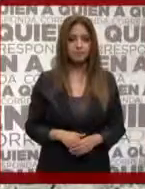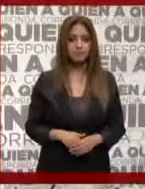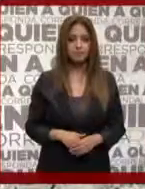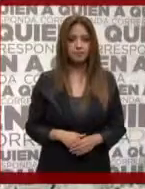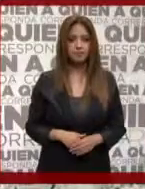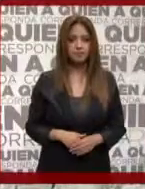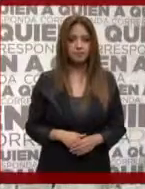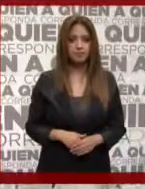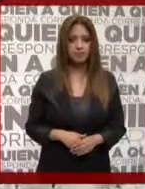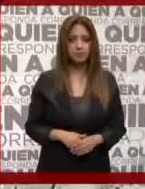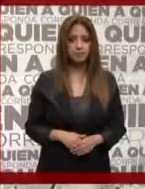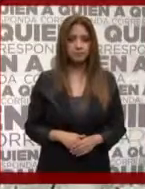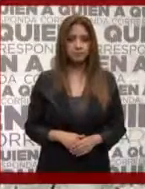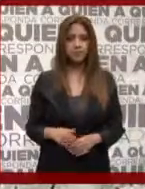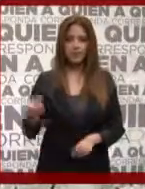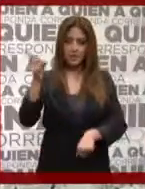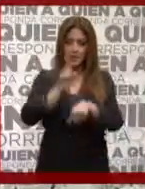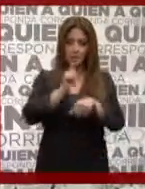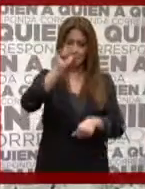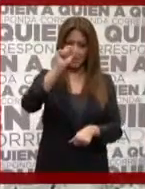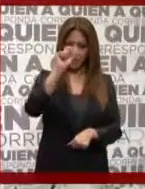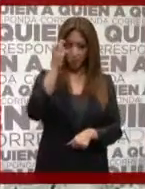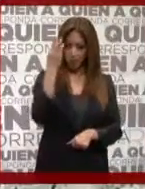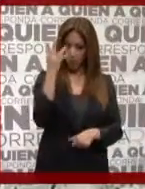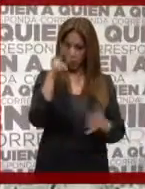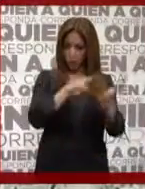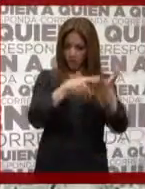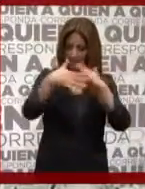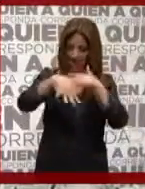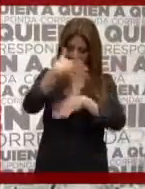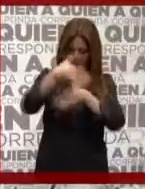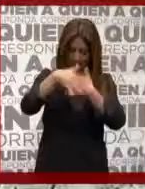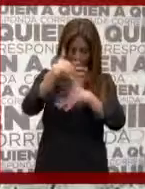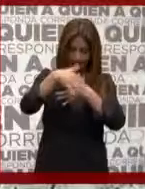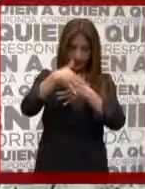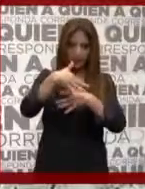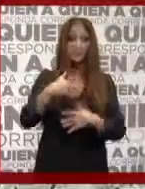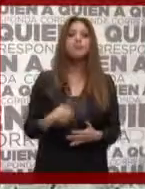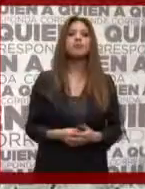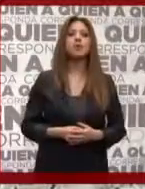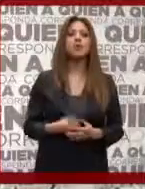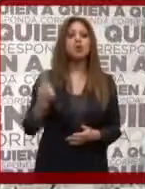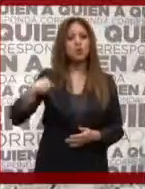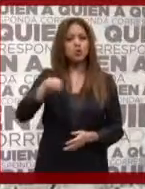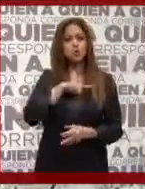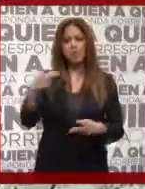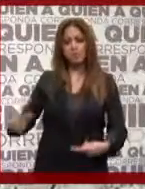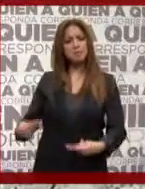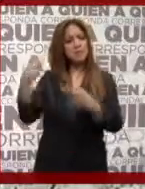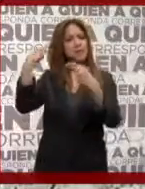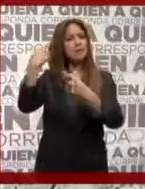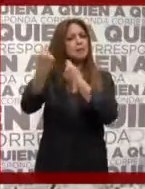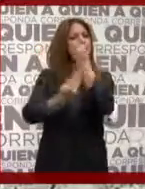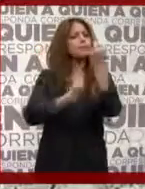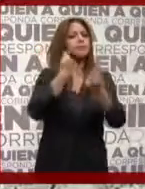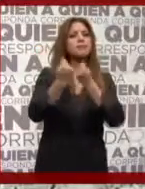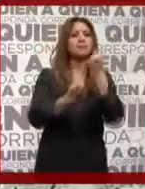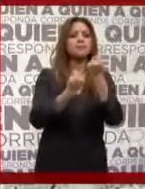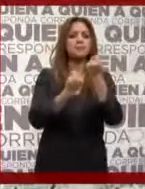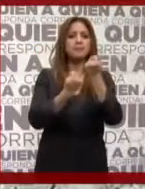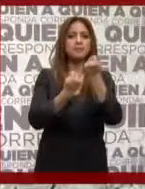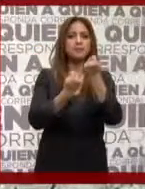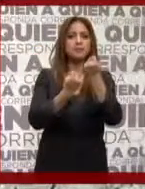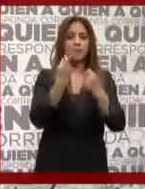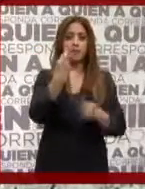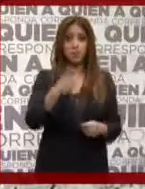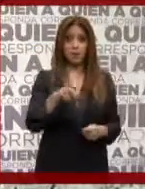El día 21 de mayo del 2015 estábamos ahí en nuestro establecimiento, la tienda, y ya íbamos